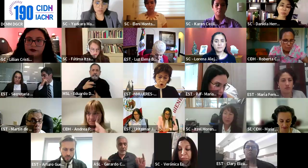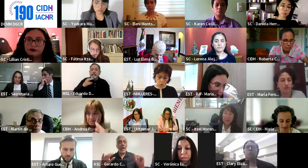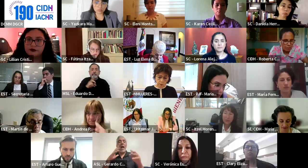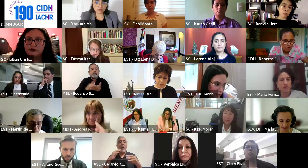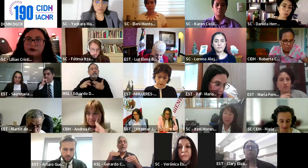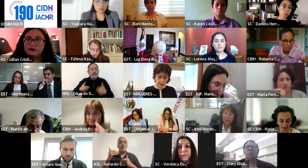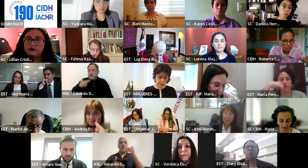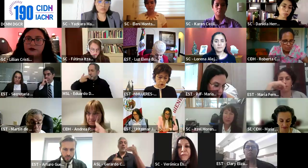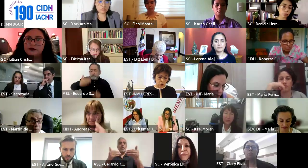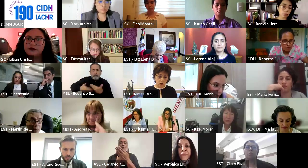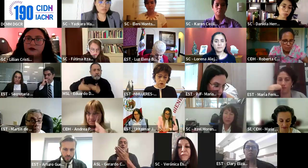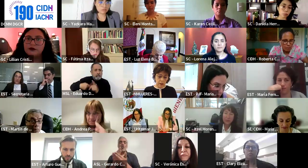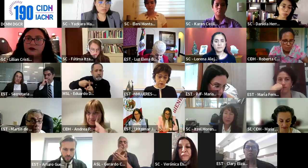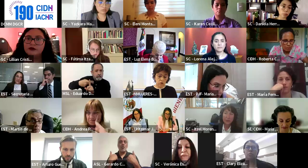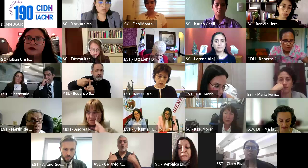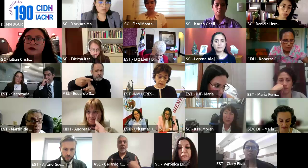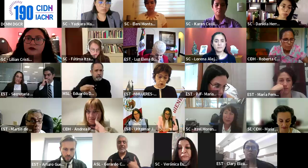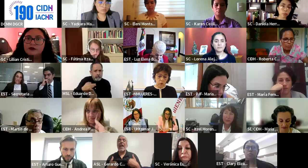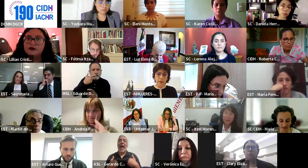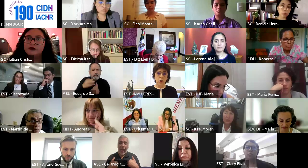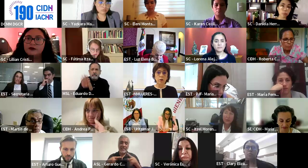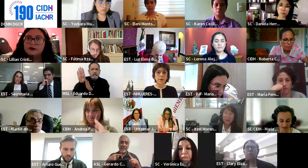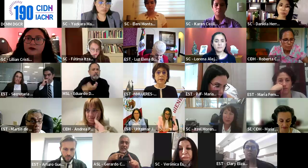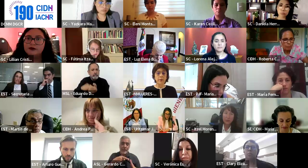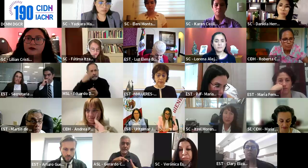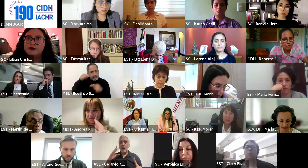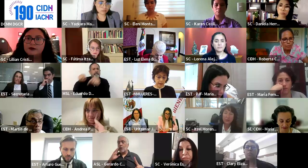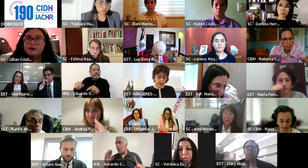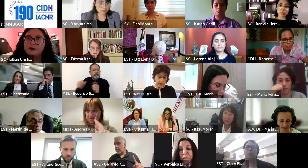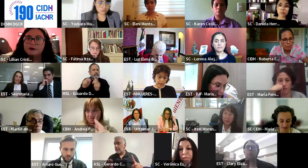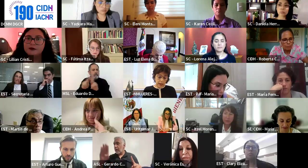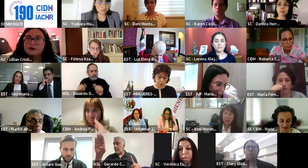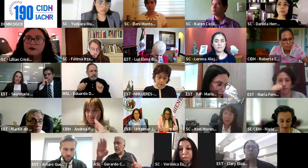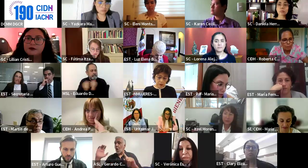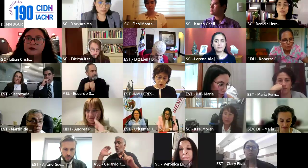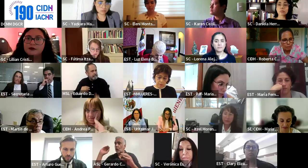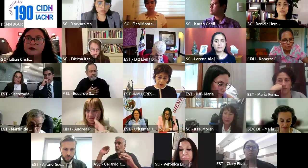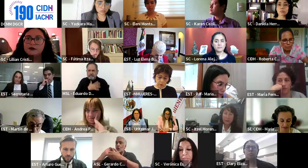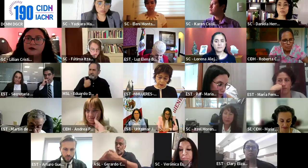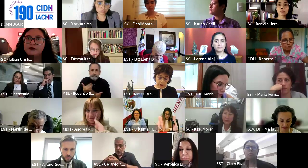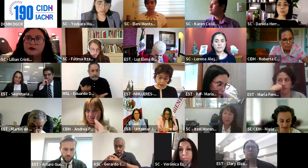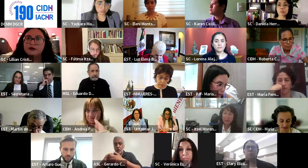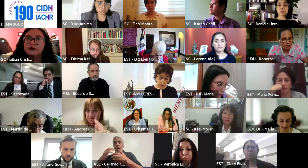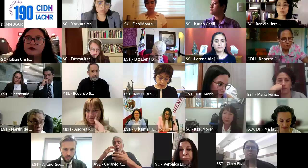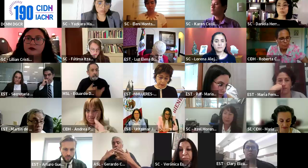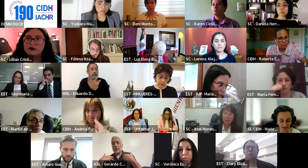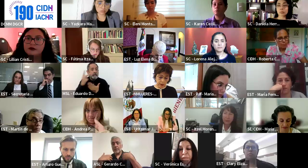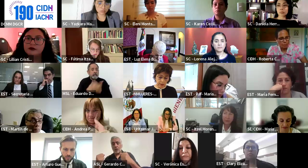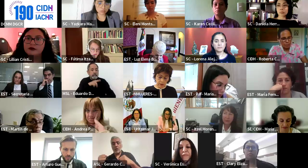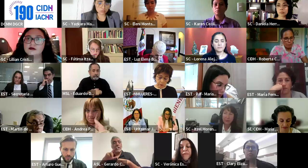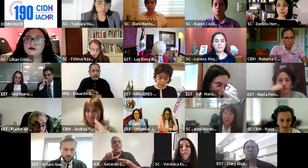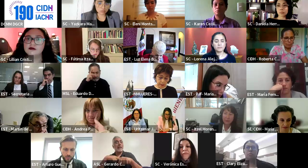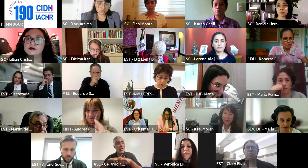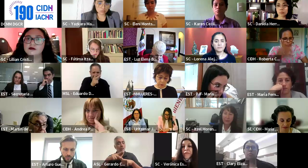humanos, como base para el desarrollo y la consolidación de un estado de paz y bienestar. El Programa Nacional para la Igualdad entre Mujeres